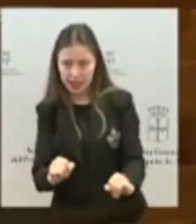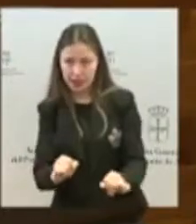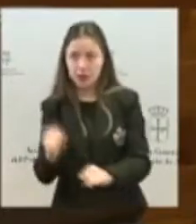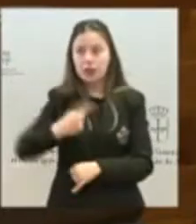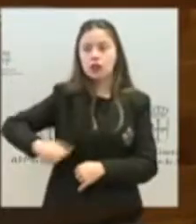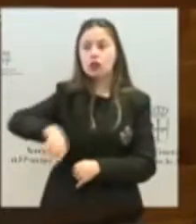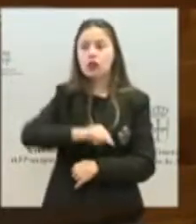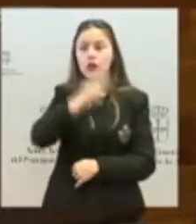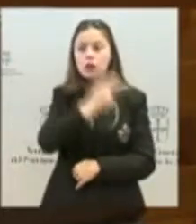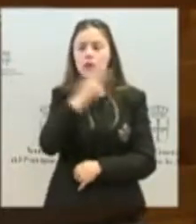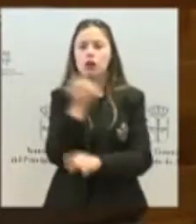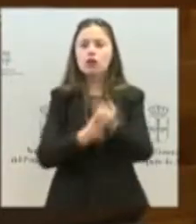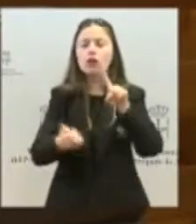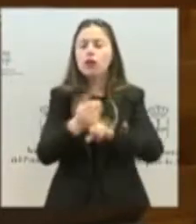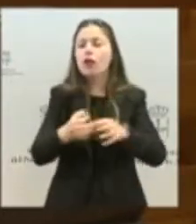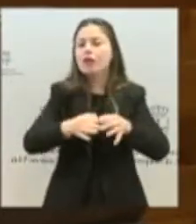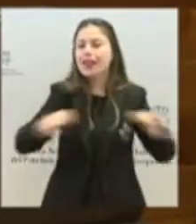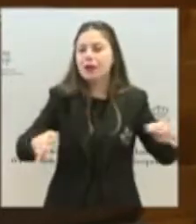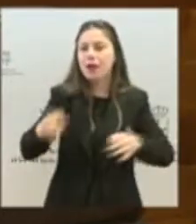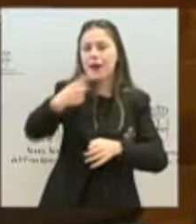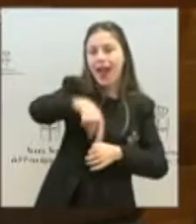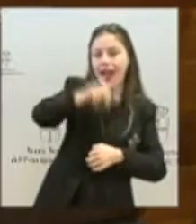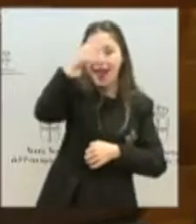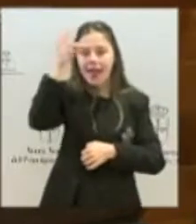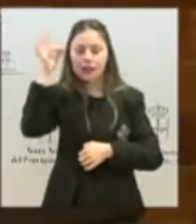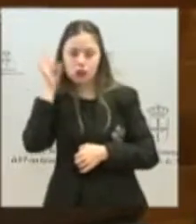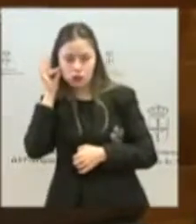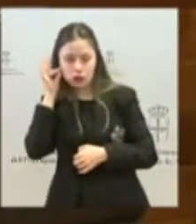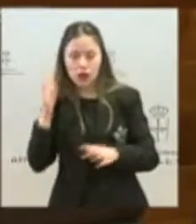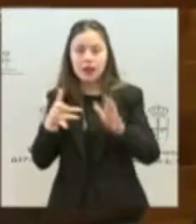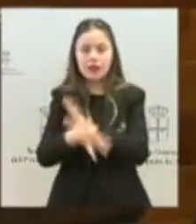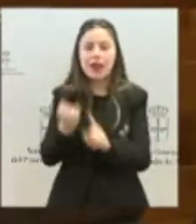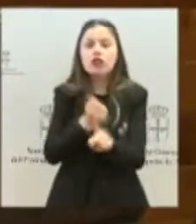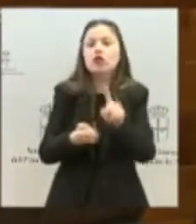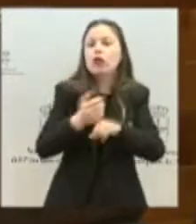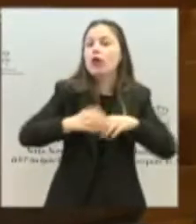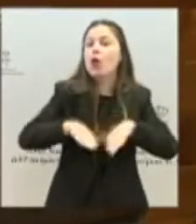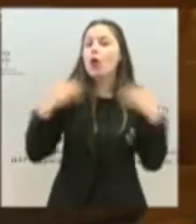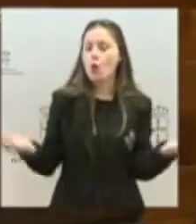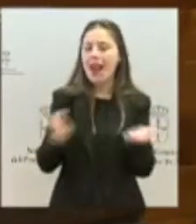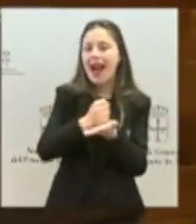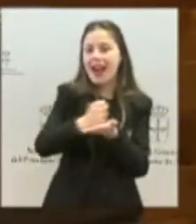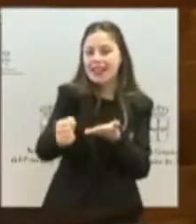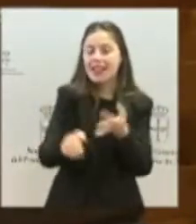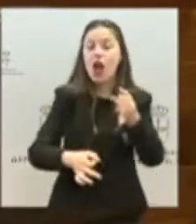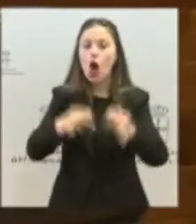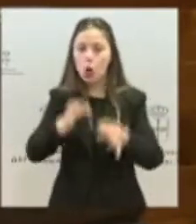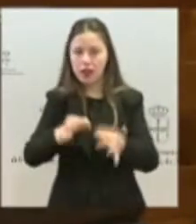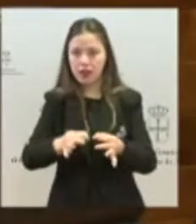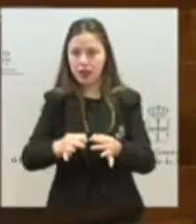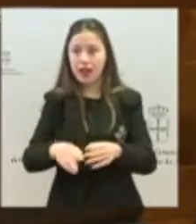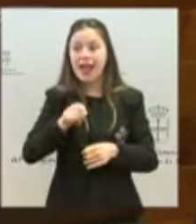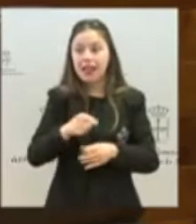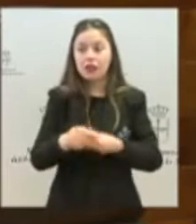ellos y para ellas, y una solución que pasa porque tenga garantías jurídicas. Y en eso estamos, y eso es lo que conocen los vecinos y vecinas